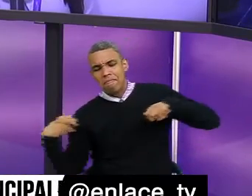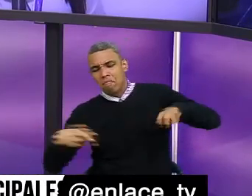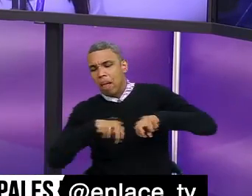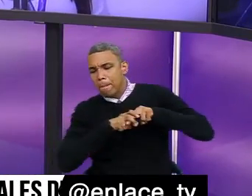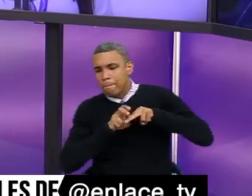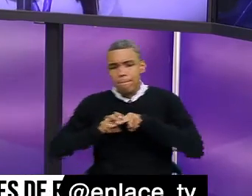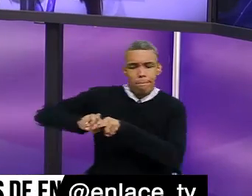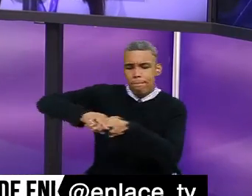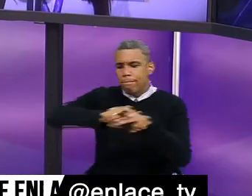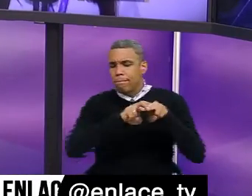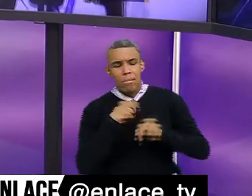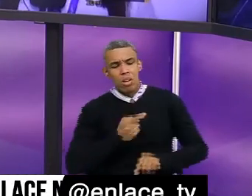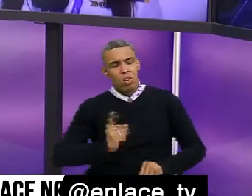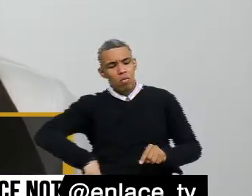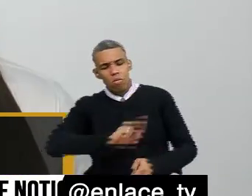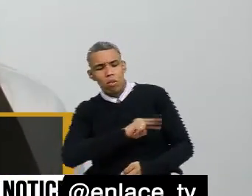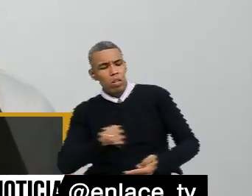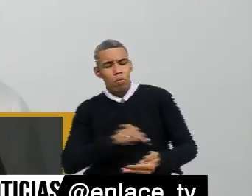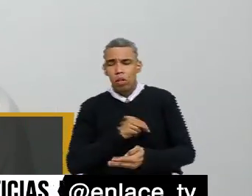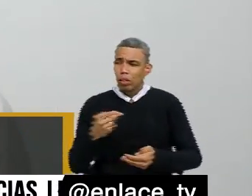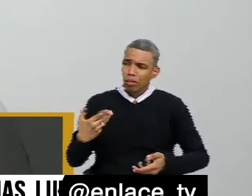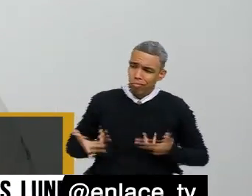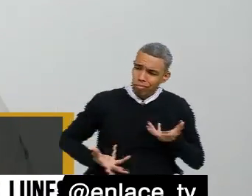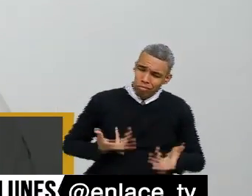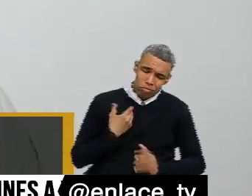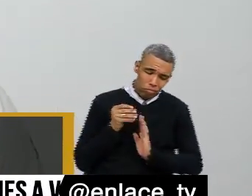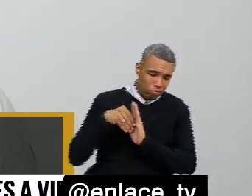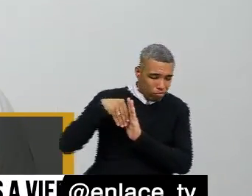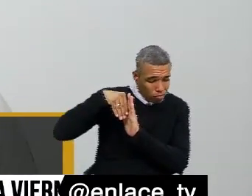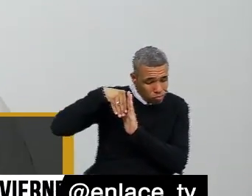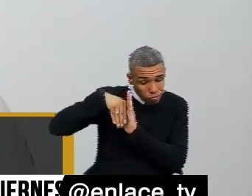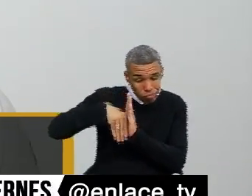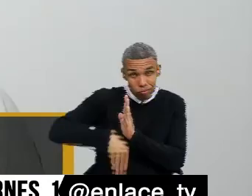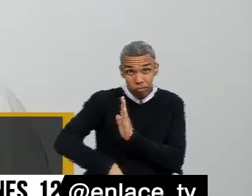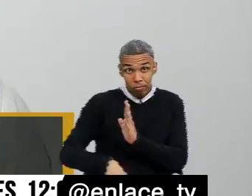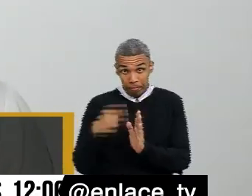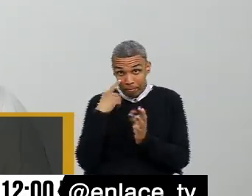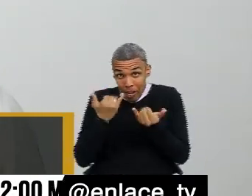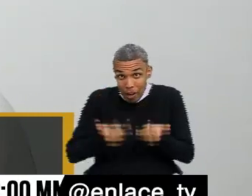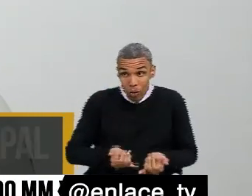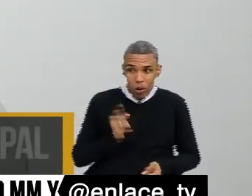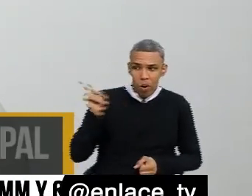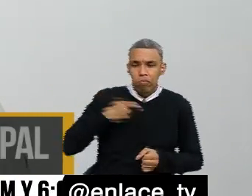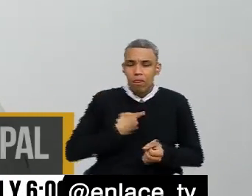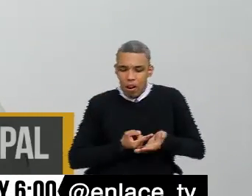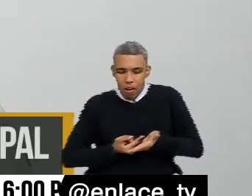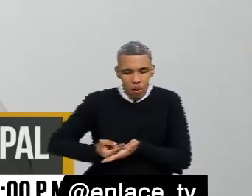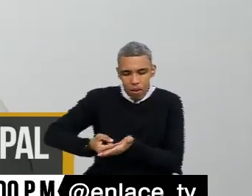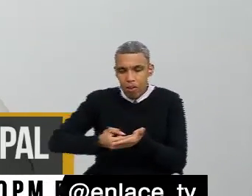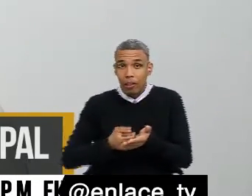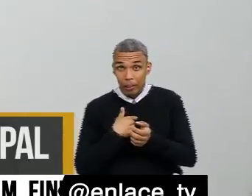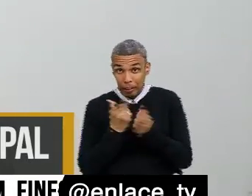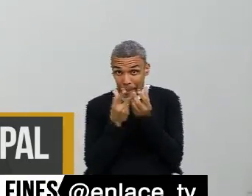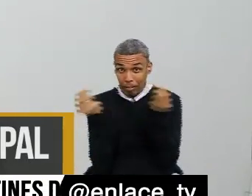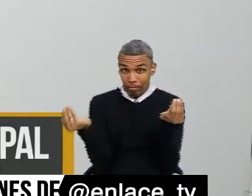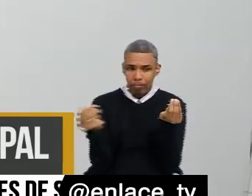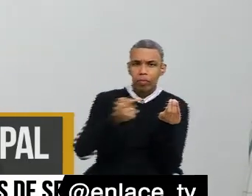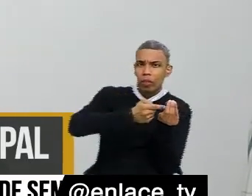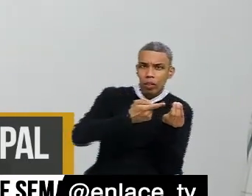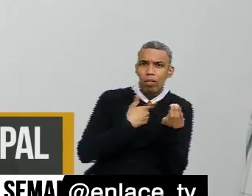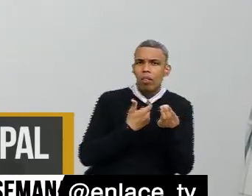Bueno, compañeros, gracias, muy buenas tardes. A esta hora continúa en el Consejo Municipal de Barranca Bermeja este debate entre comerciantes, gobierno municipal